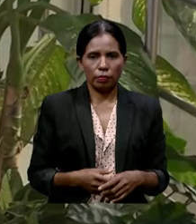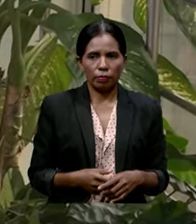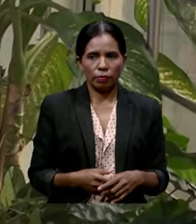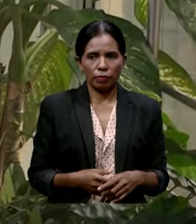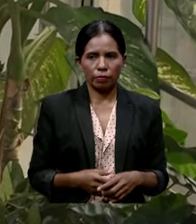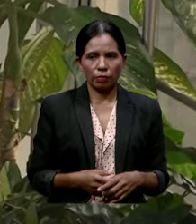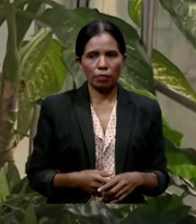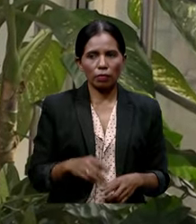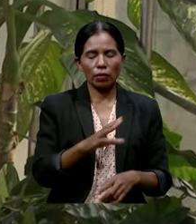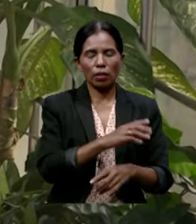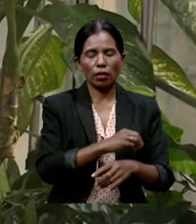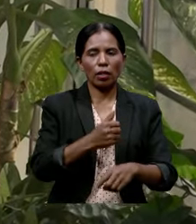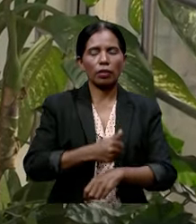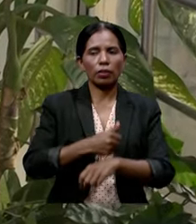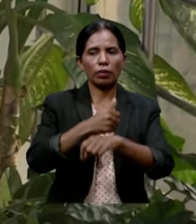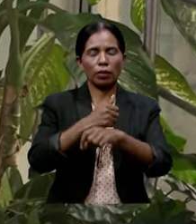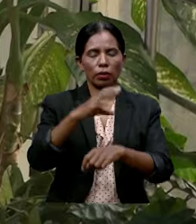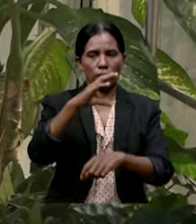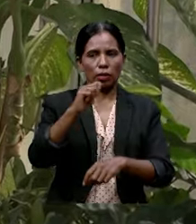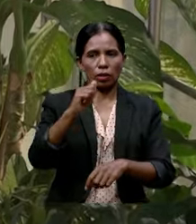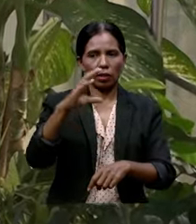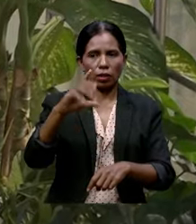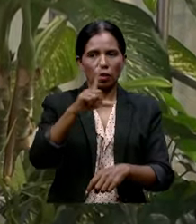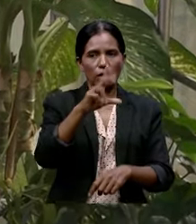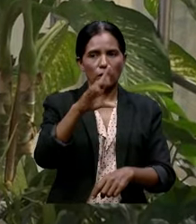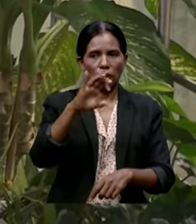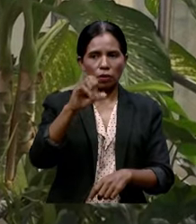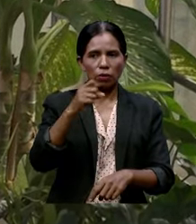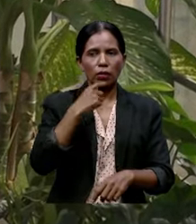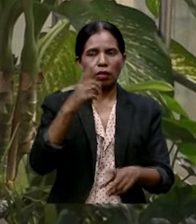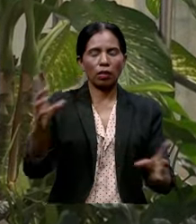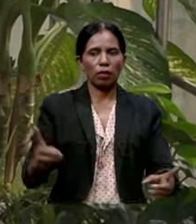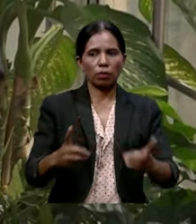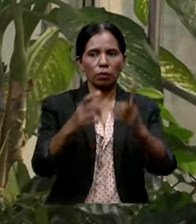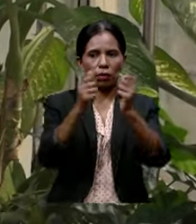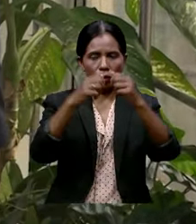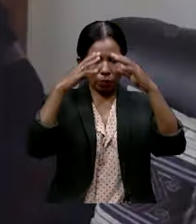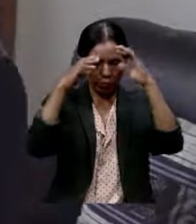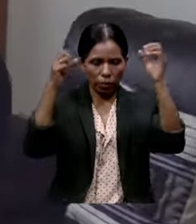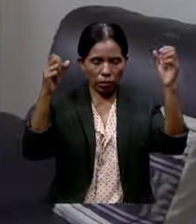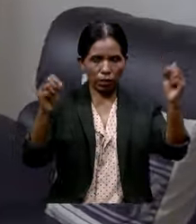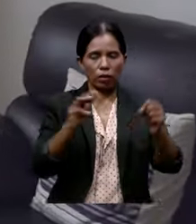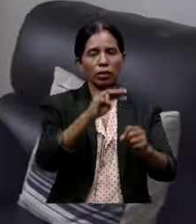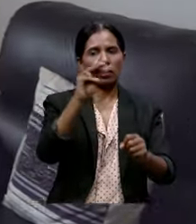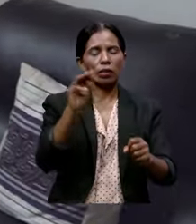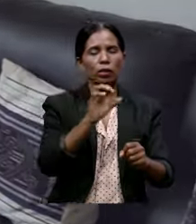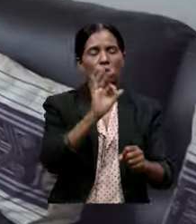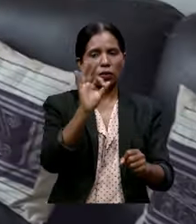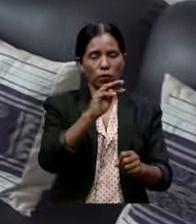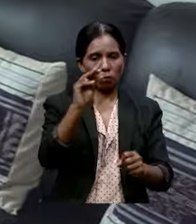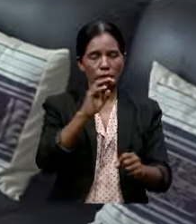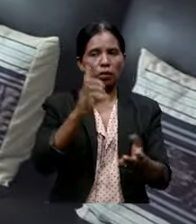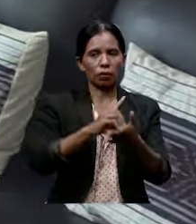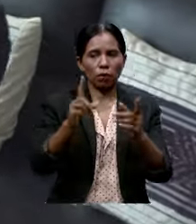Es adjunto comisario Comisión Anticorrupción Luis Oliveira Sampaio hasorumalu ho presidente República e segunda semana ne ho de colega